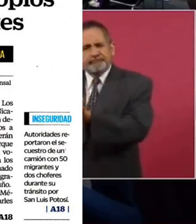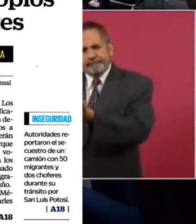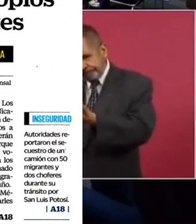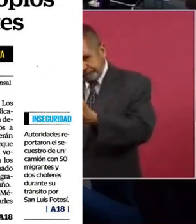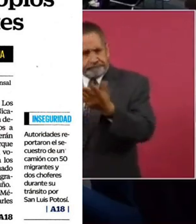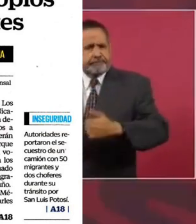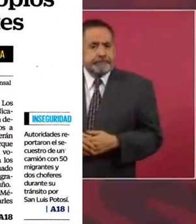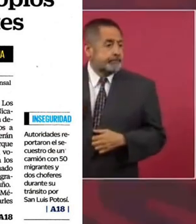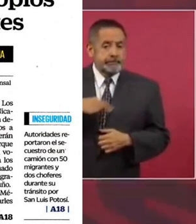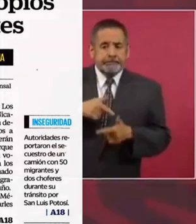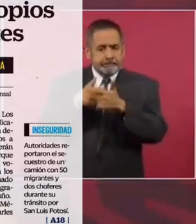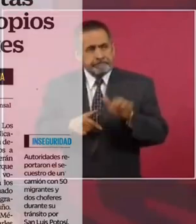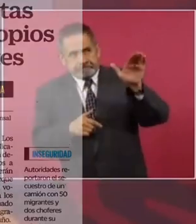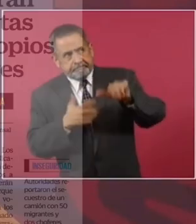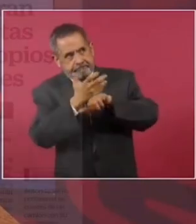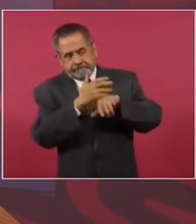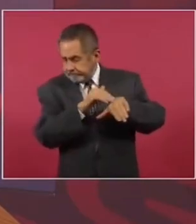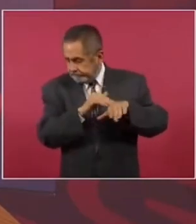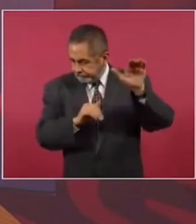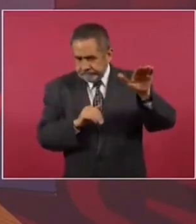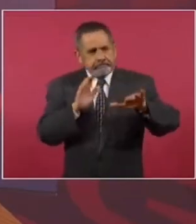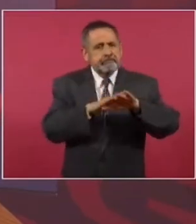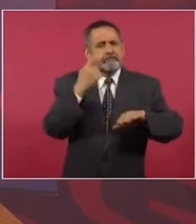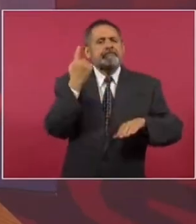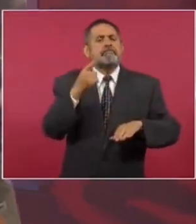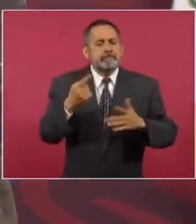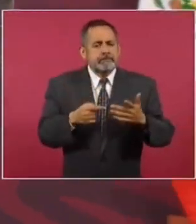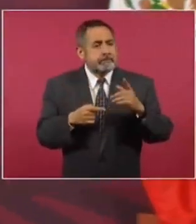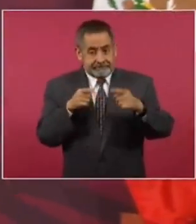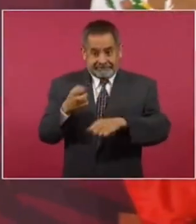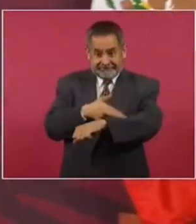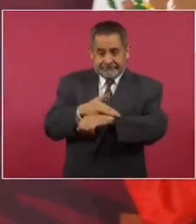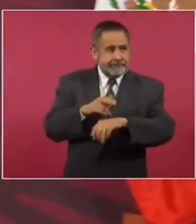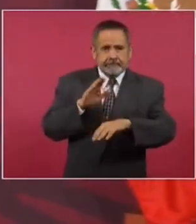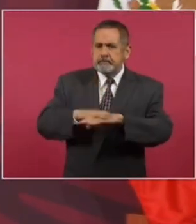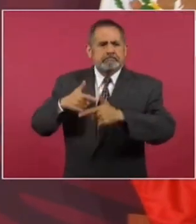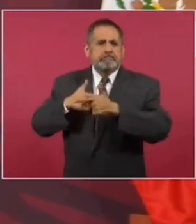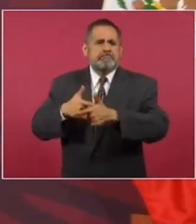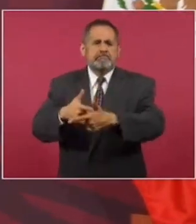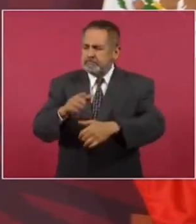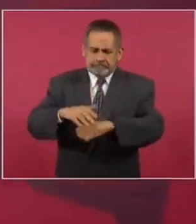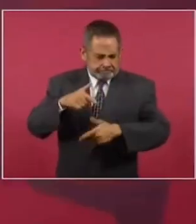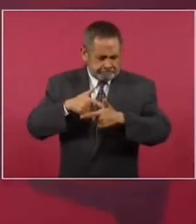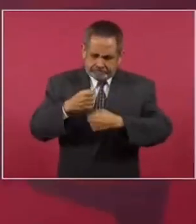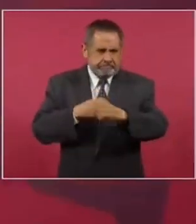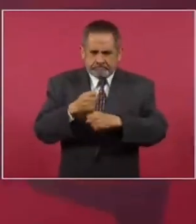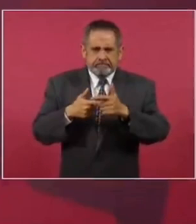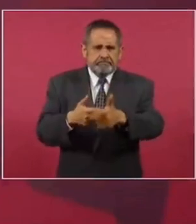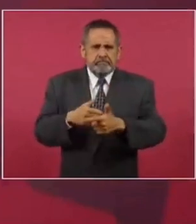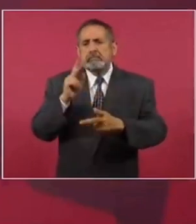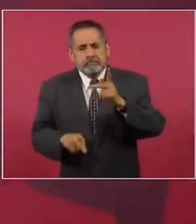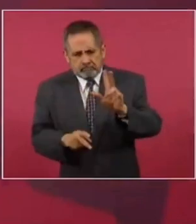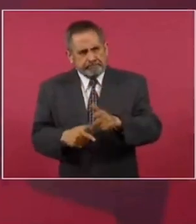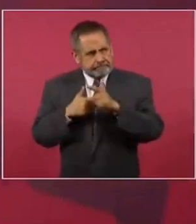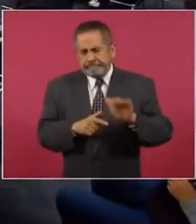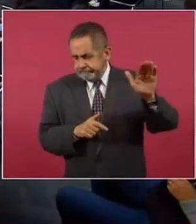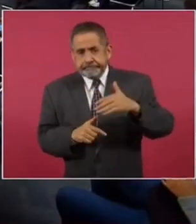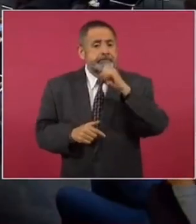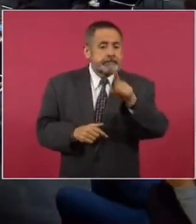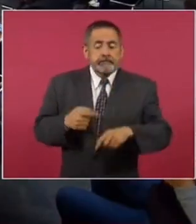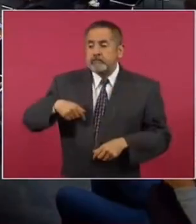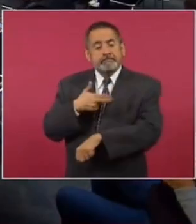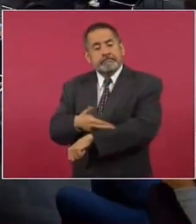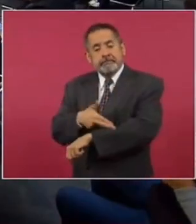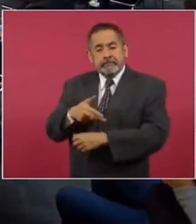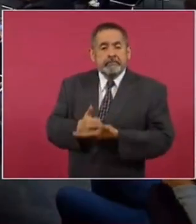Y nosotros vamos a seguir insistiendo con Estados Unidos para que este mecanismo se mantenga. Y también estamos haciendo